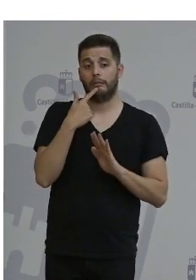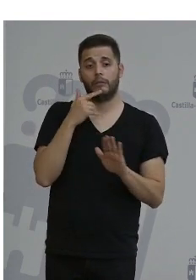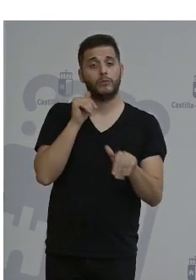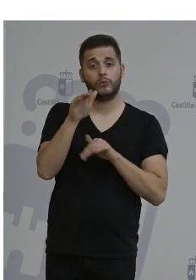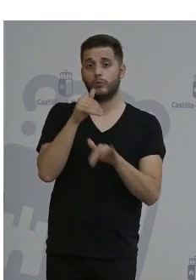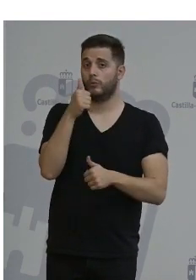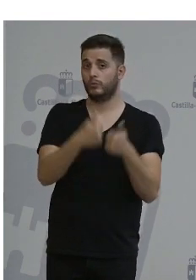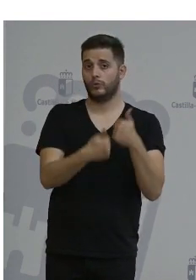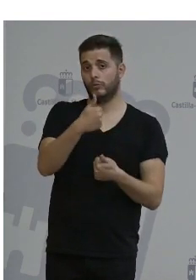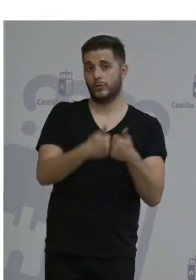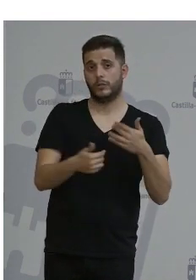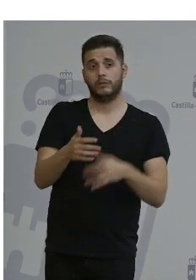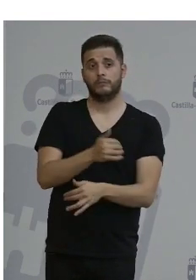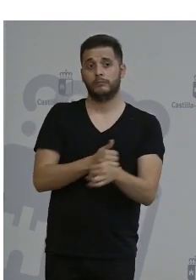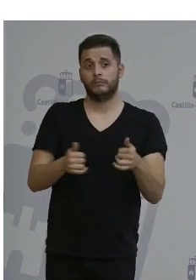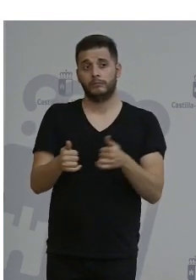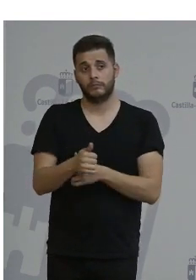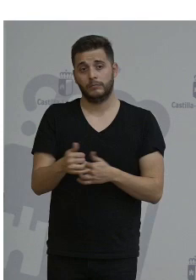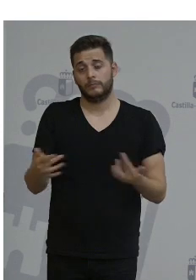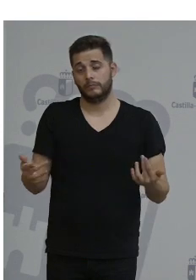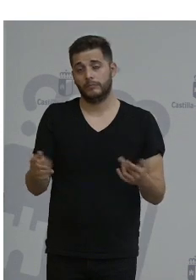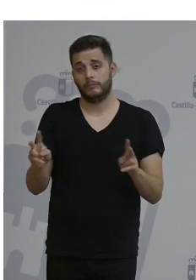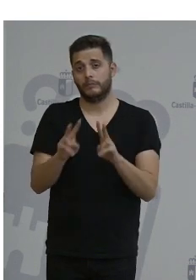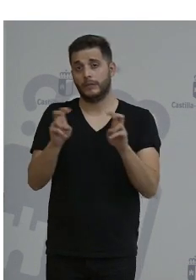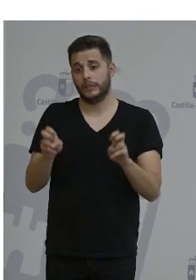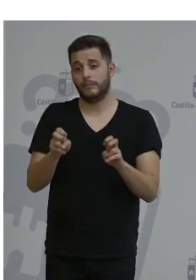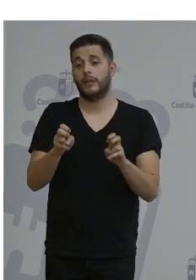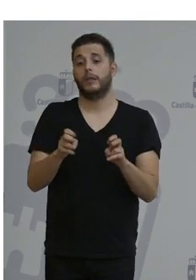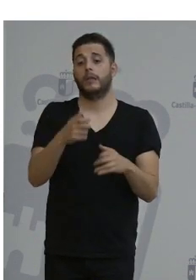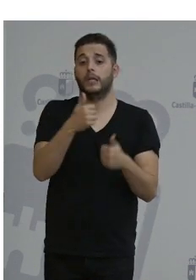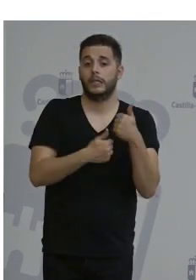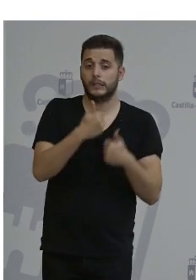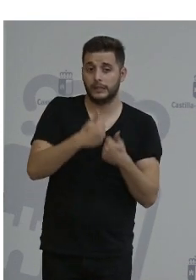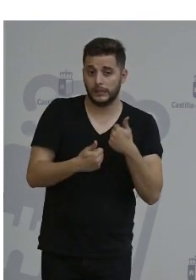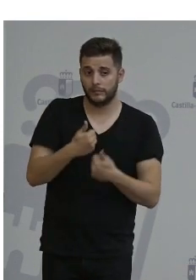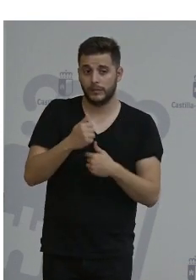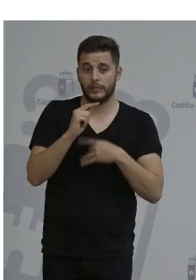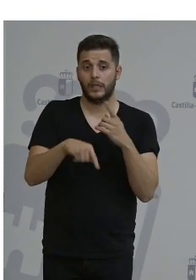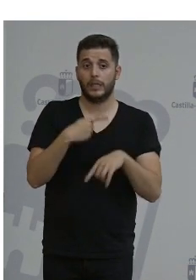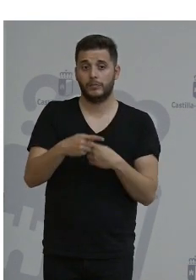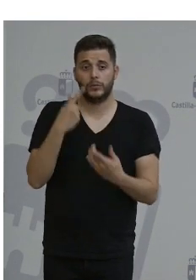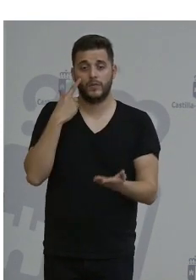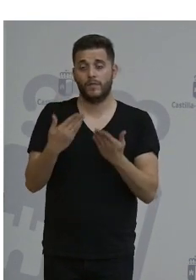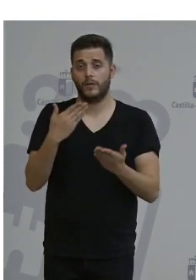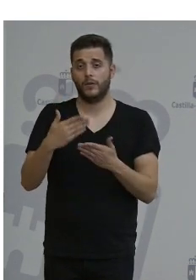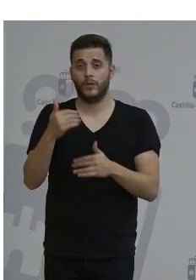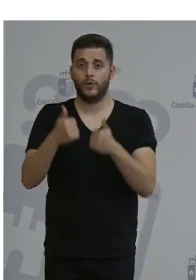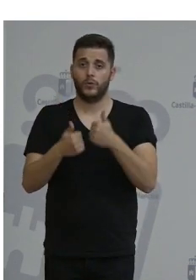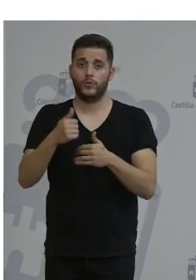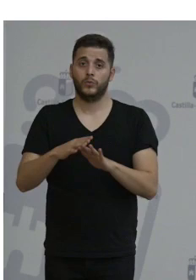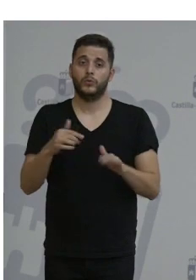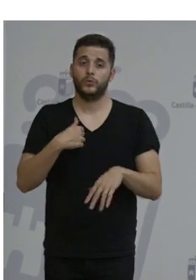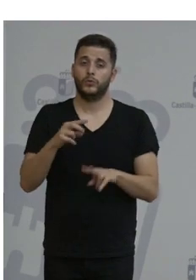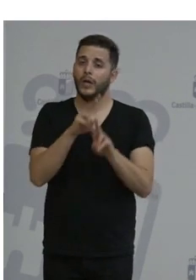primando en puridad, en principio, lo que es la oposición, sin perjuicio de la valoración del concurso. Pero creo que hay que ser